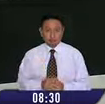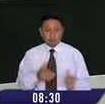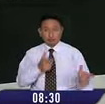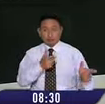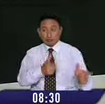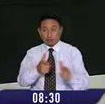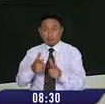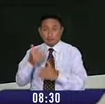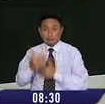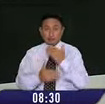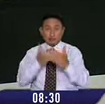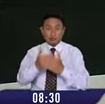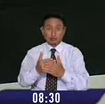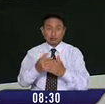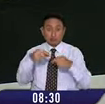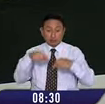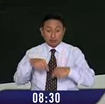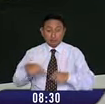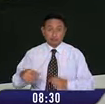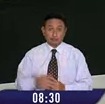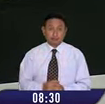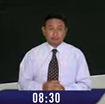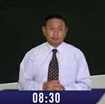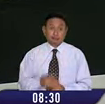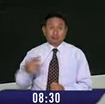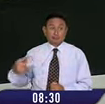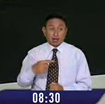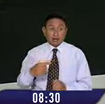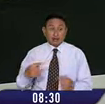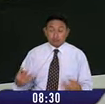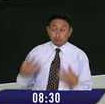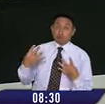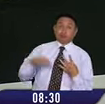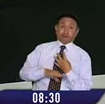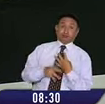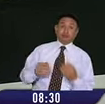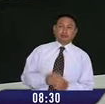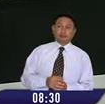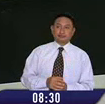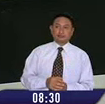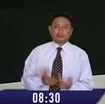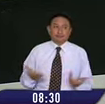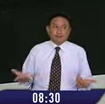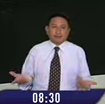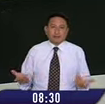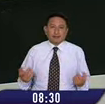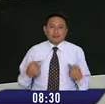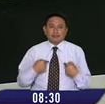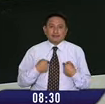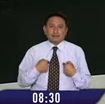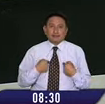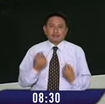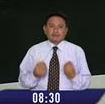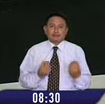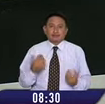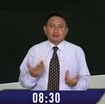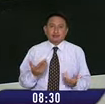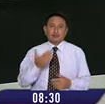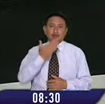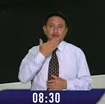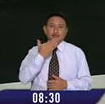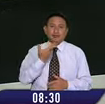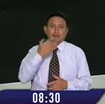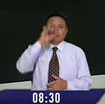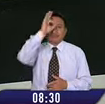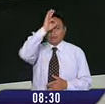que sabe los procedimientos y el proceso de esto. Si a ellos le roban de esa manera, pues disfrazados de policías, nosotros que somos